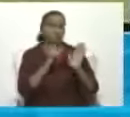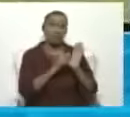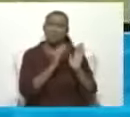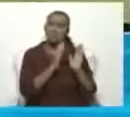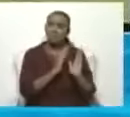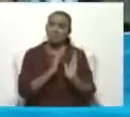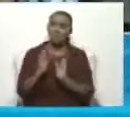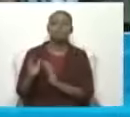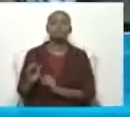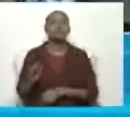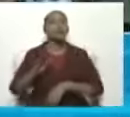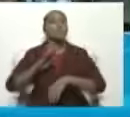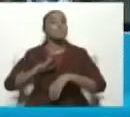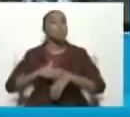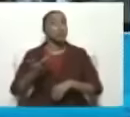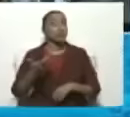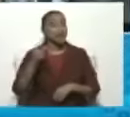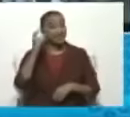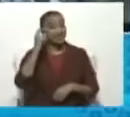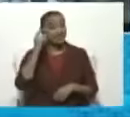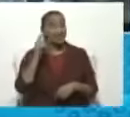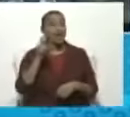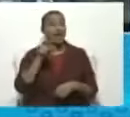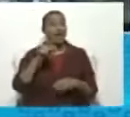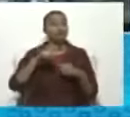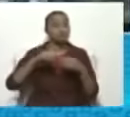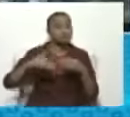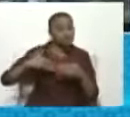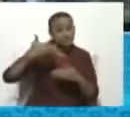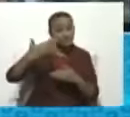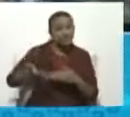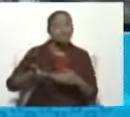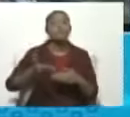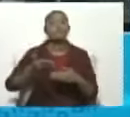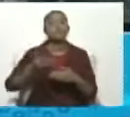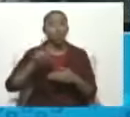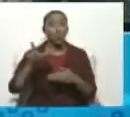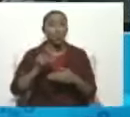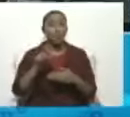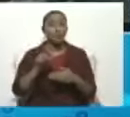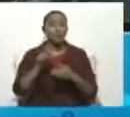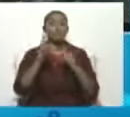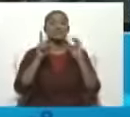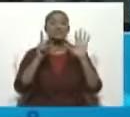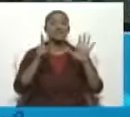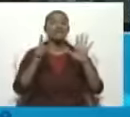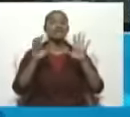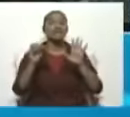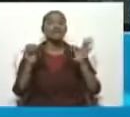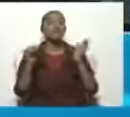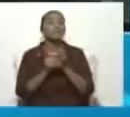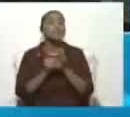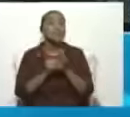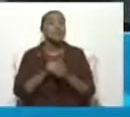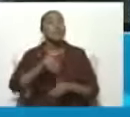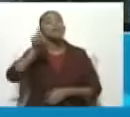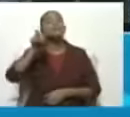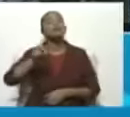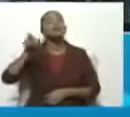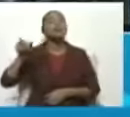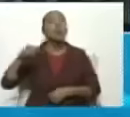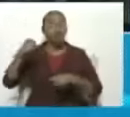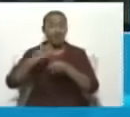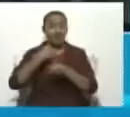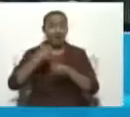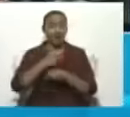cerca de 60.000 operadores en campo. Y solo podemos tener control de la gestión de estos operadores